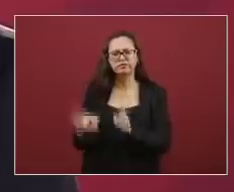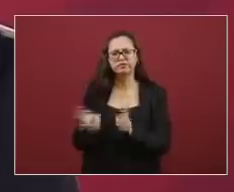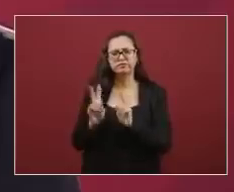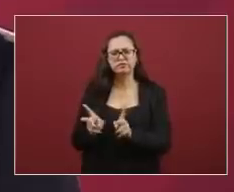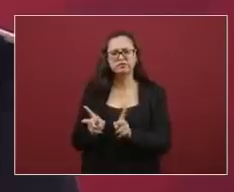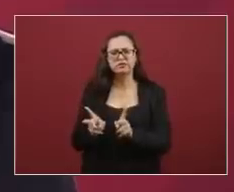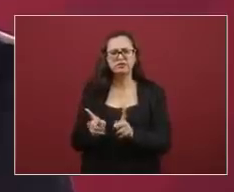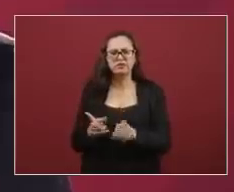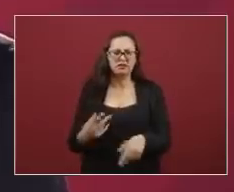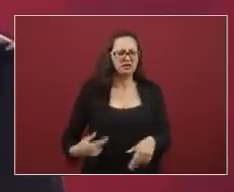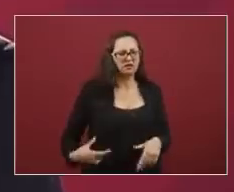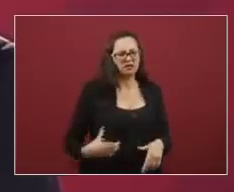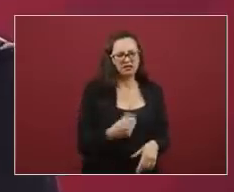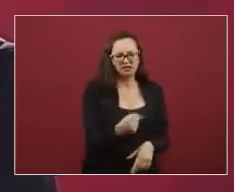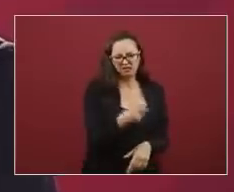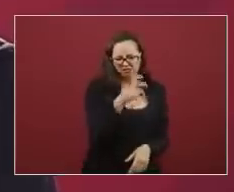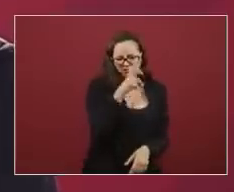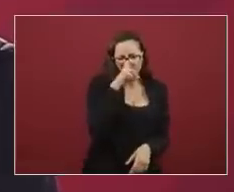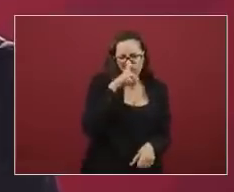puño cerrado.